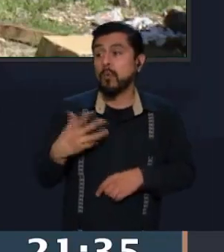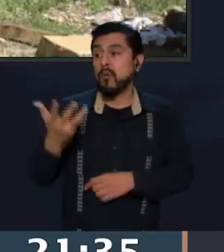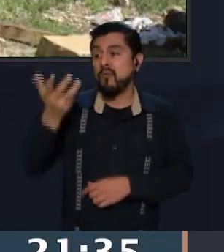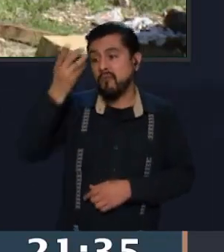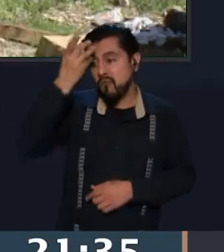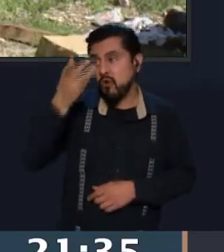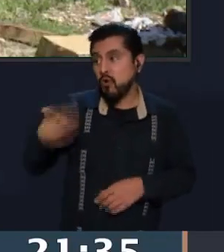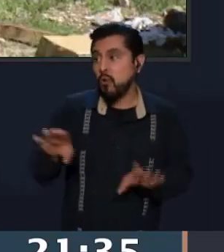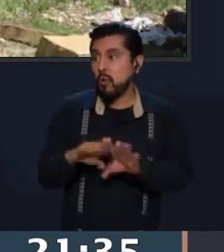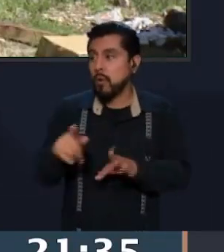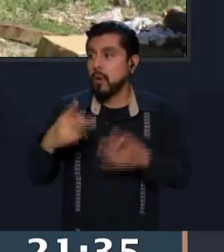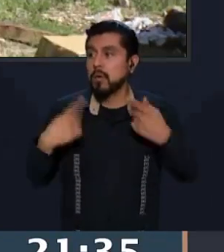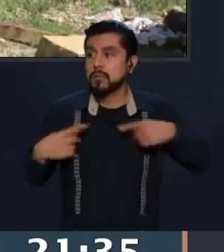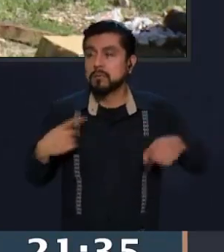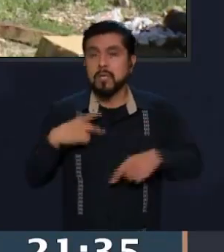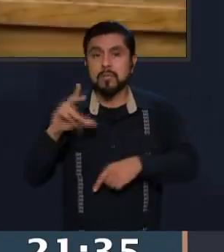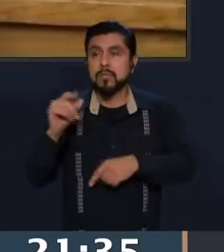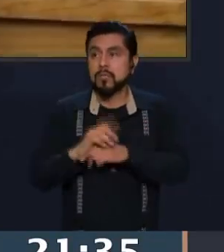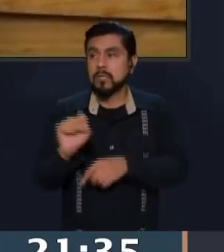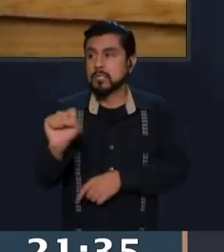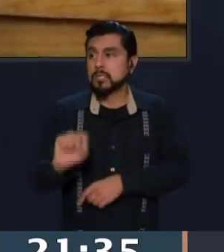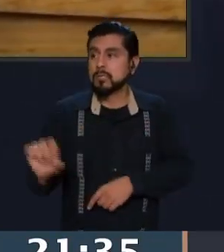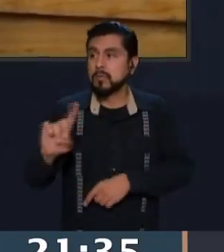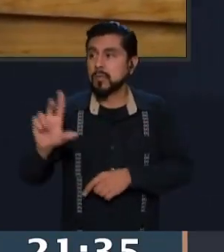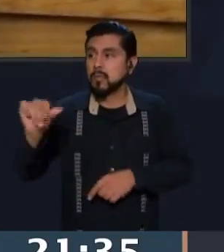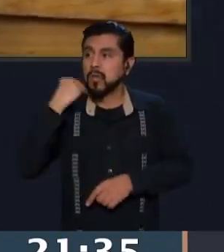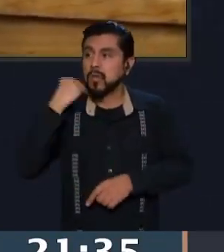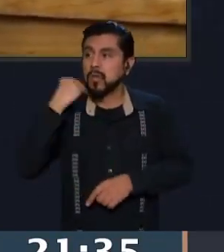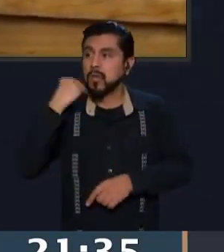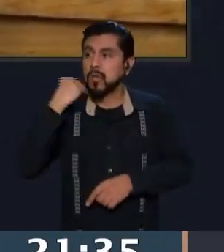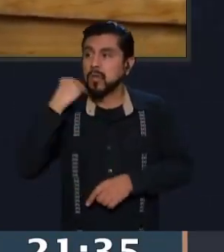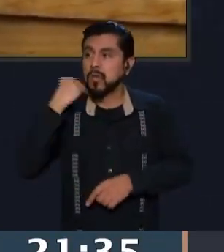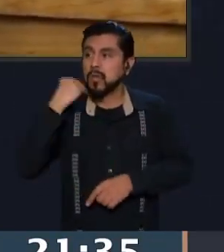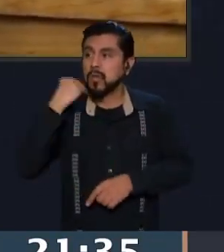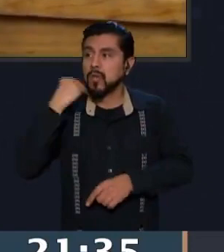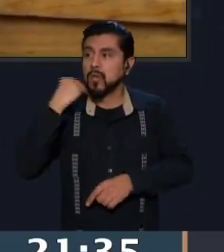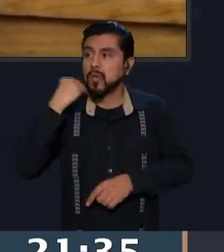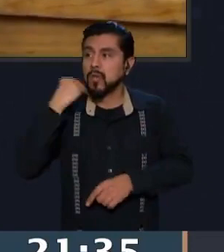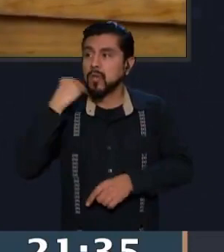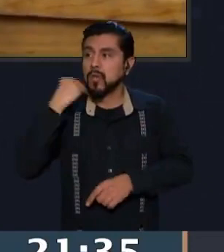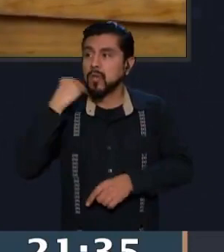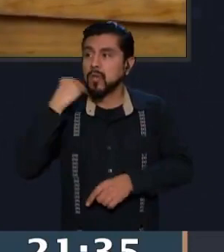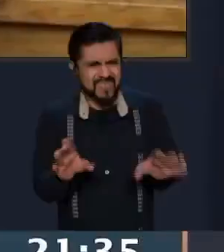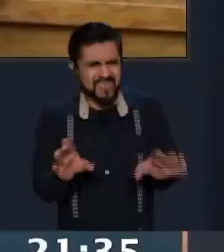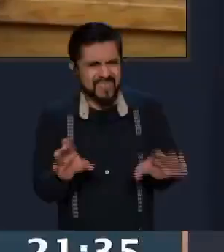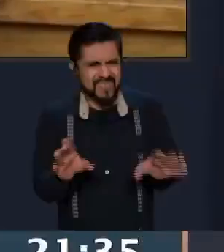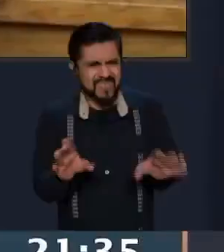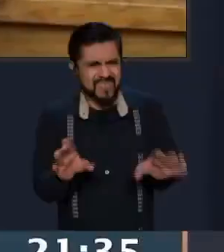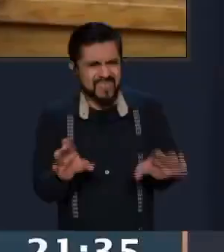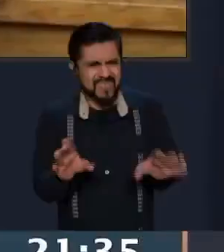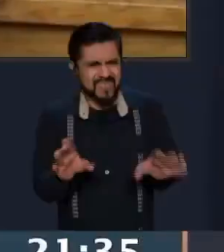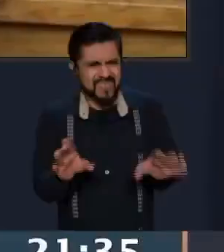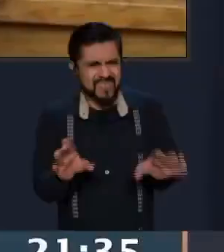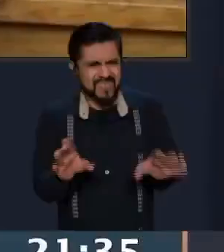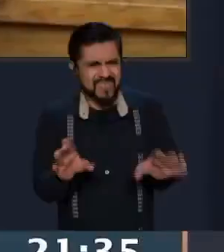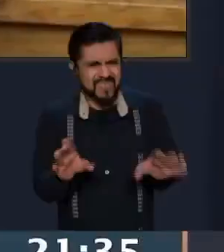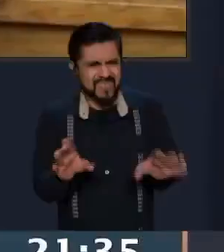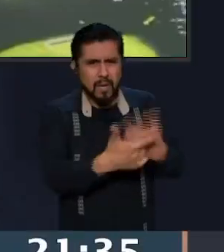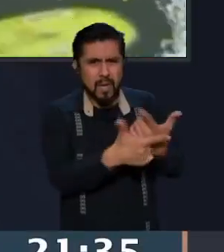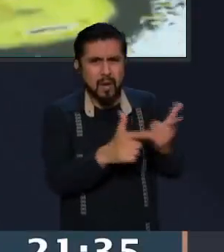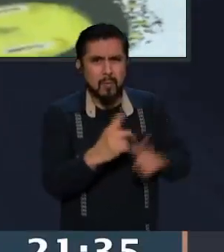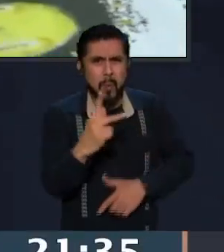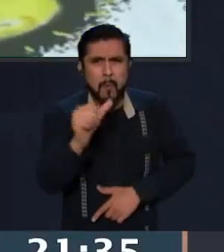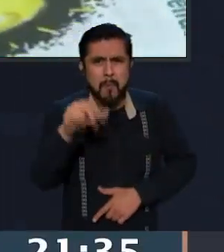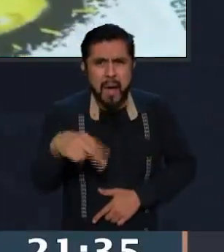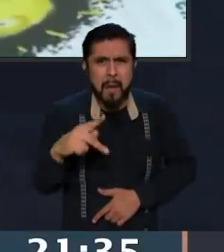vuelvan además menos productivos porque ya no van a querer trabajar. O sea, una serie de falacias impresentables que la oposición con toda